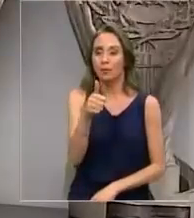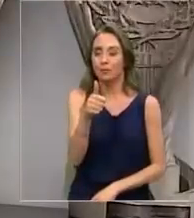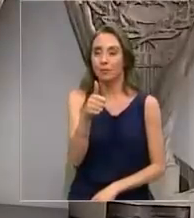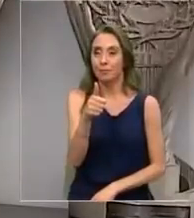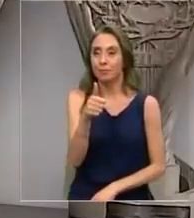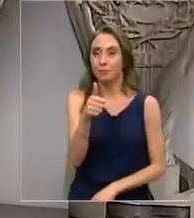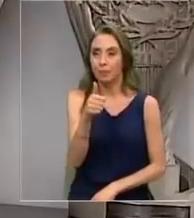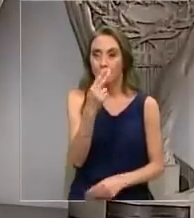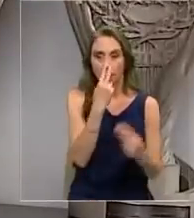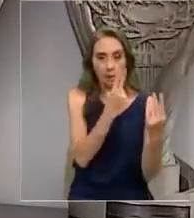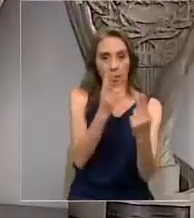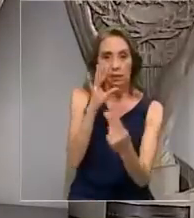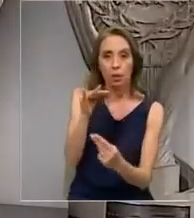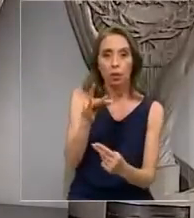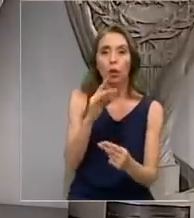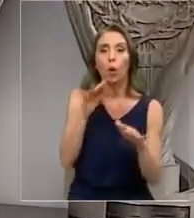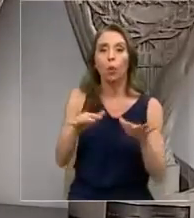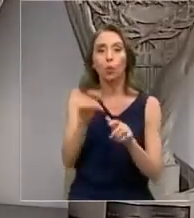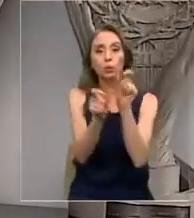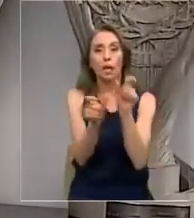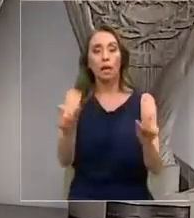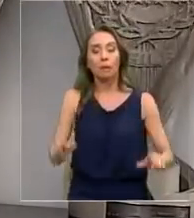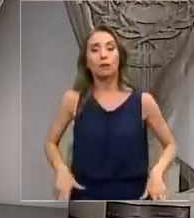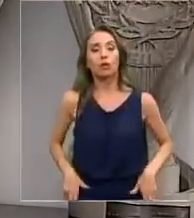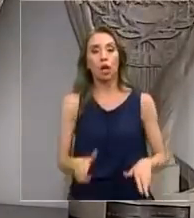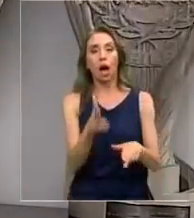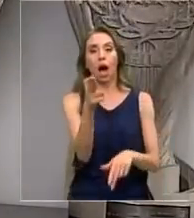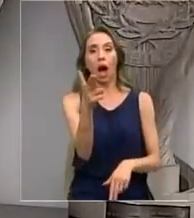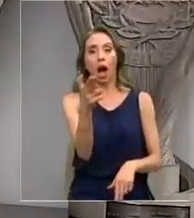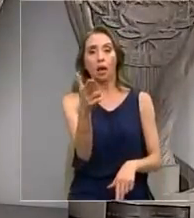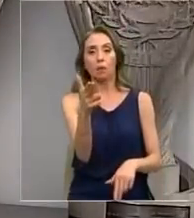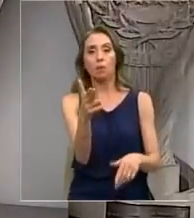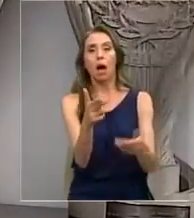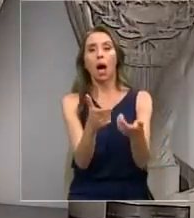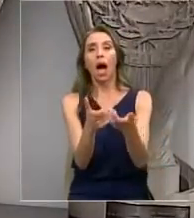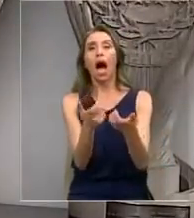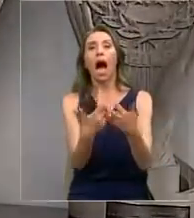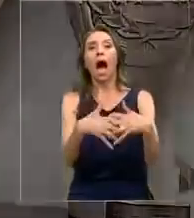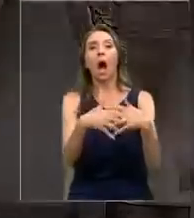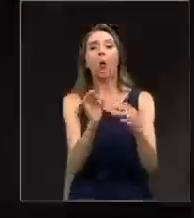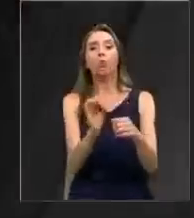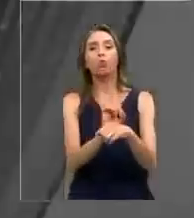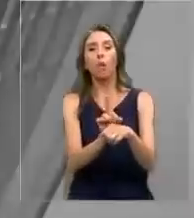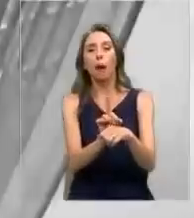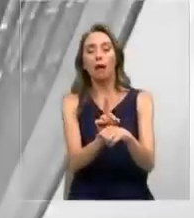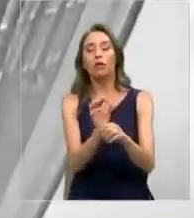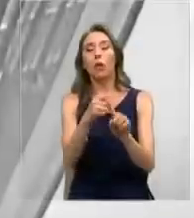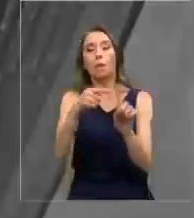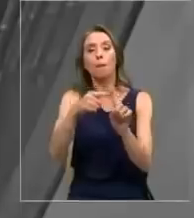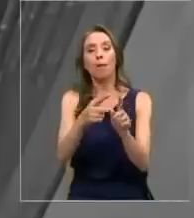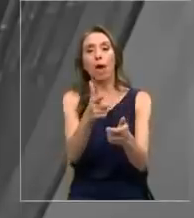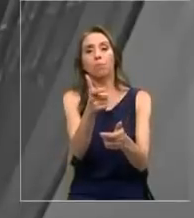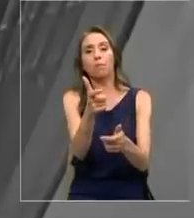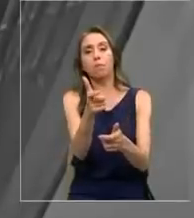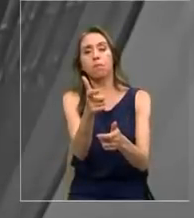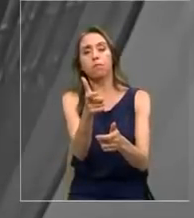ha notado un mayor uso en las armas de fuego automáticas, semiautomáticas.